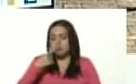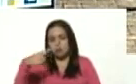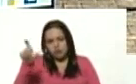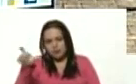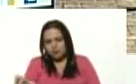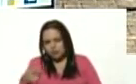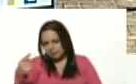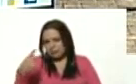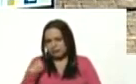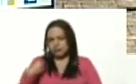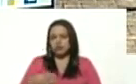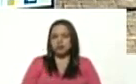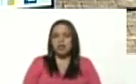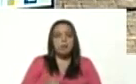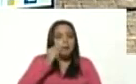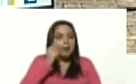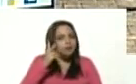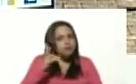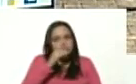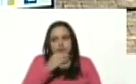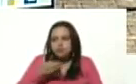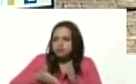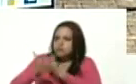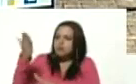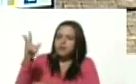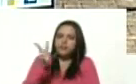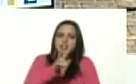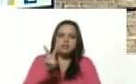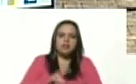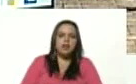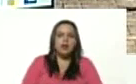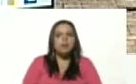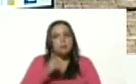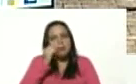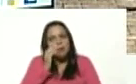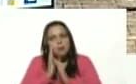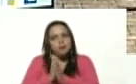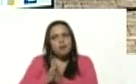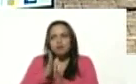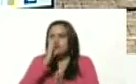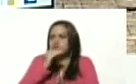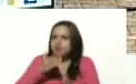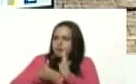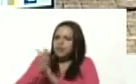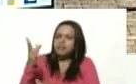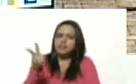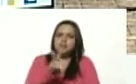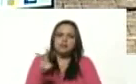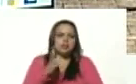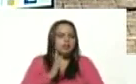días, papá, no vayas a Venezuela, papá, por favor, no vayas a Venezuela, papá.